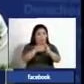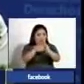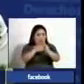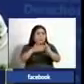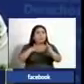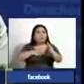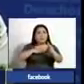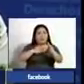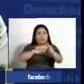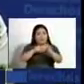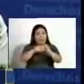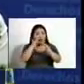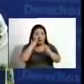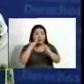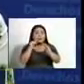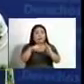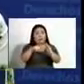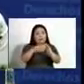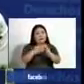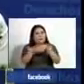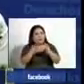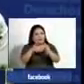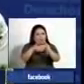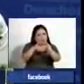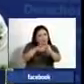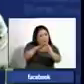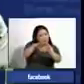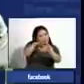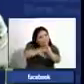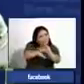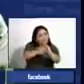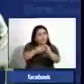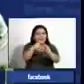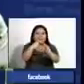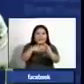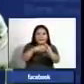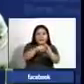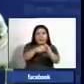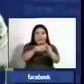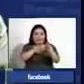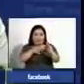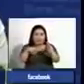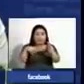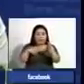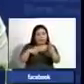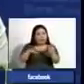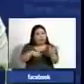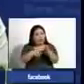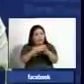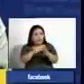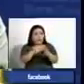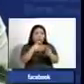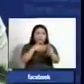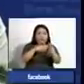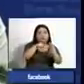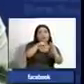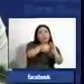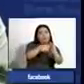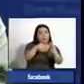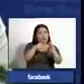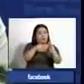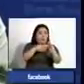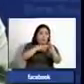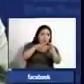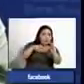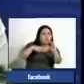mucho que ver en esta situación. El encierro, la cuarentena, quien tiene la vivienda familiar, a veces es el agresor, ¿verdad? Y eso